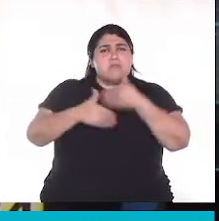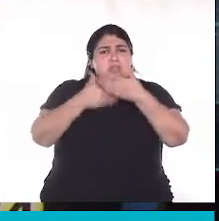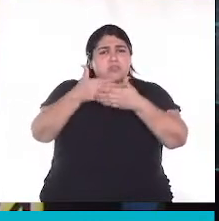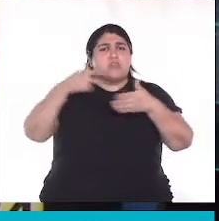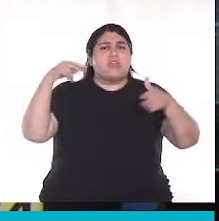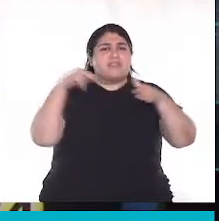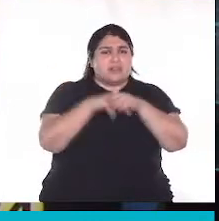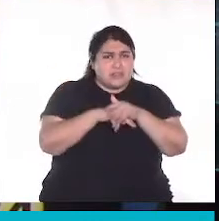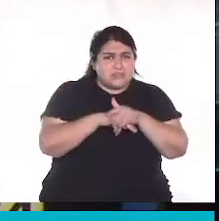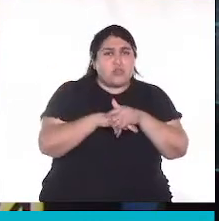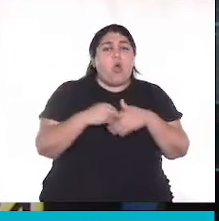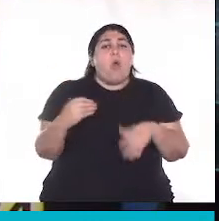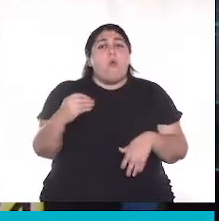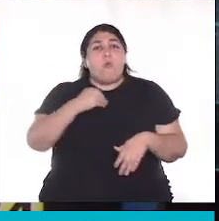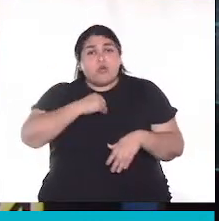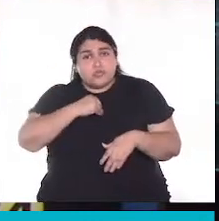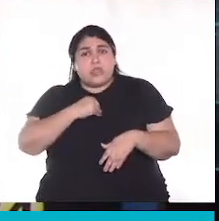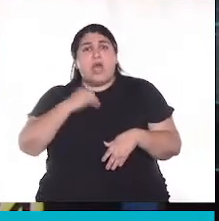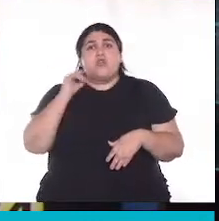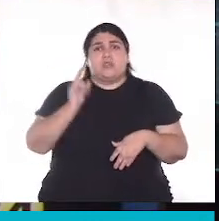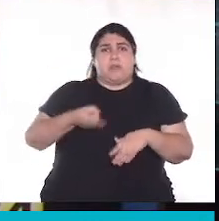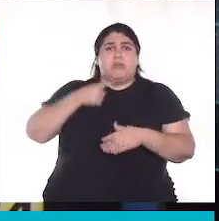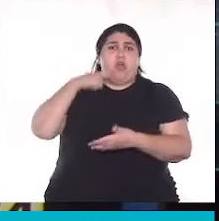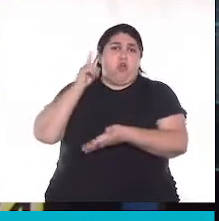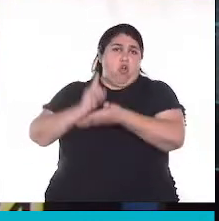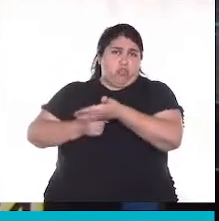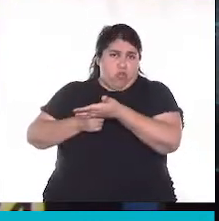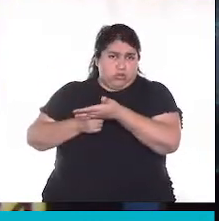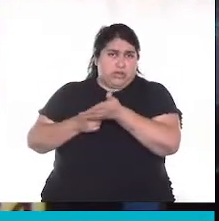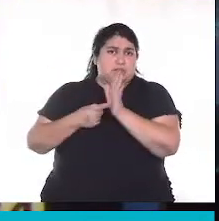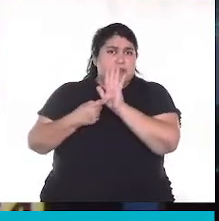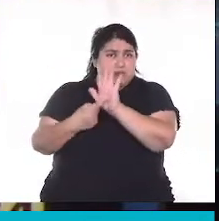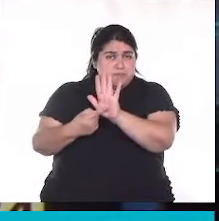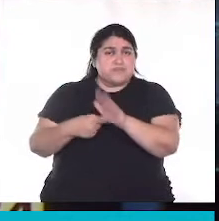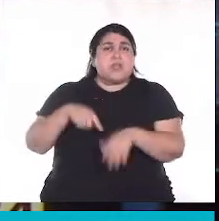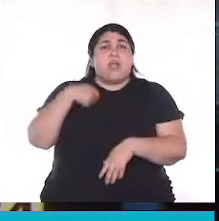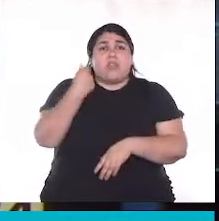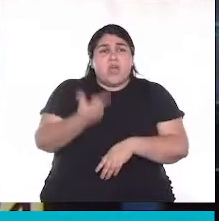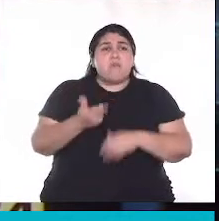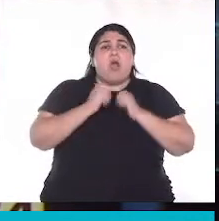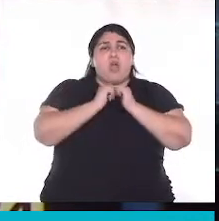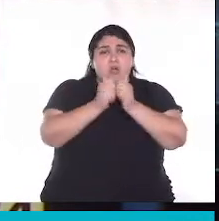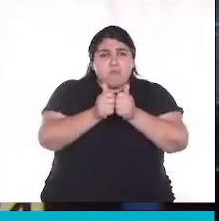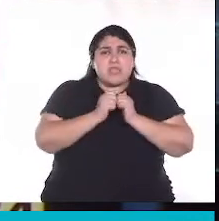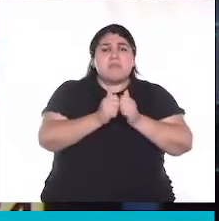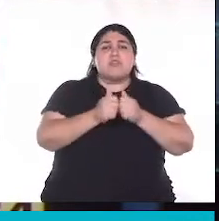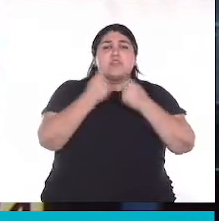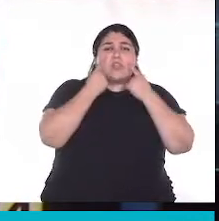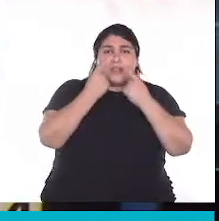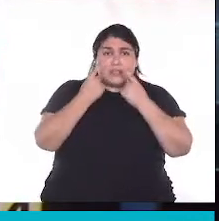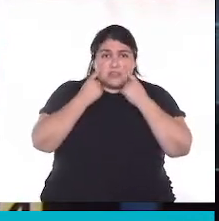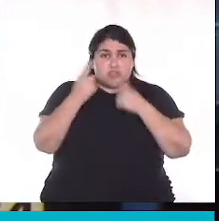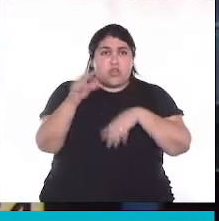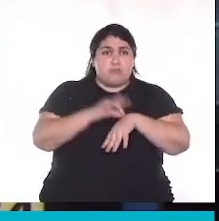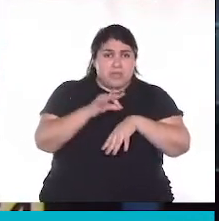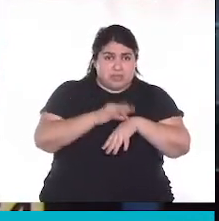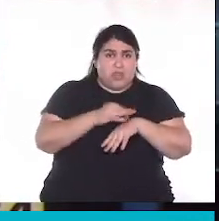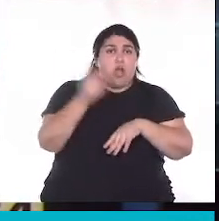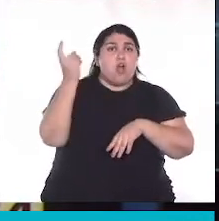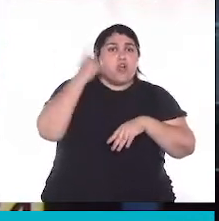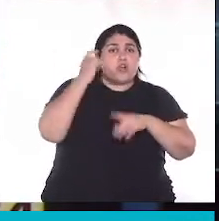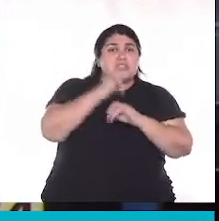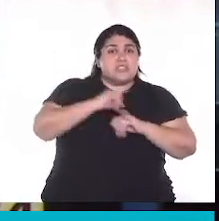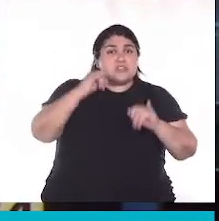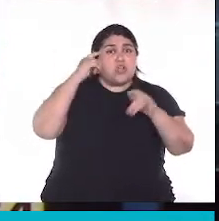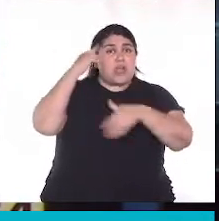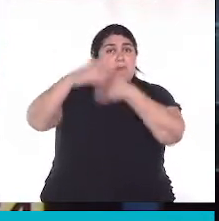internación voluntarios e involuntarios, que garanticemos el acompañamiento ambulatorio, que la concientización y la